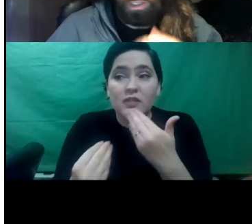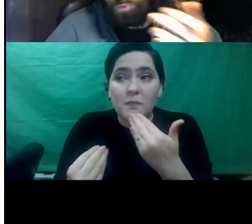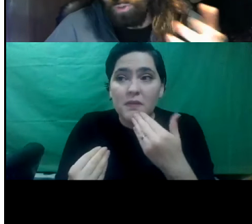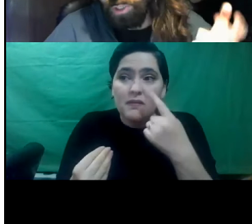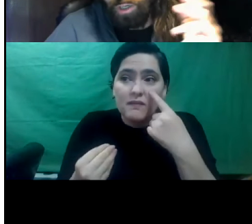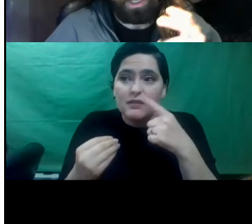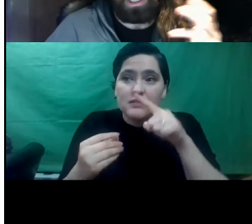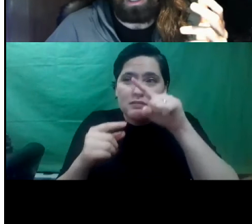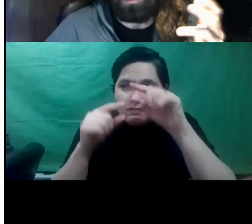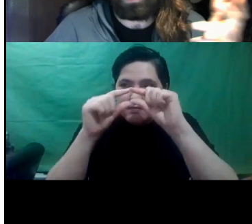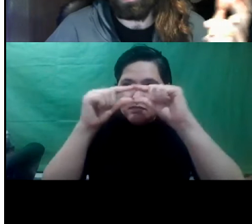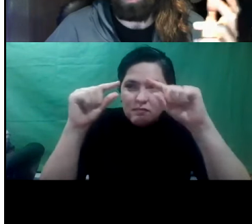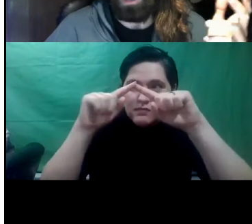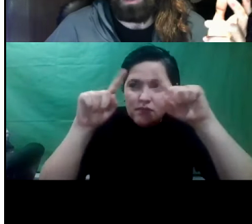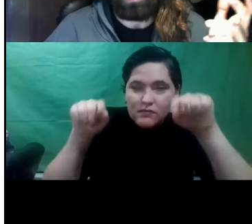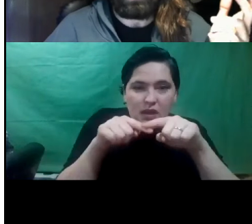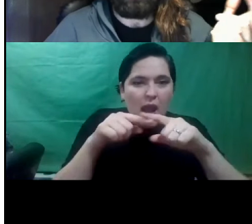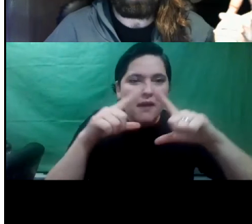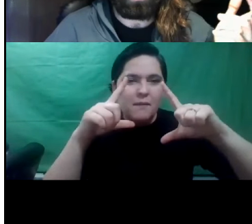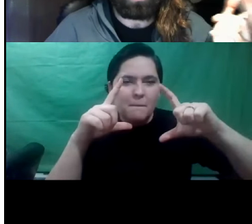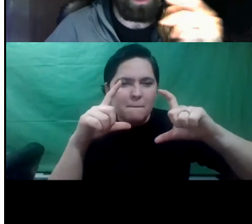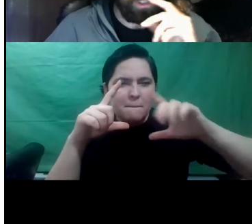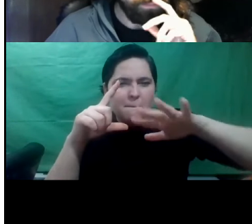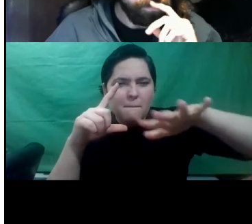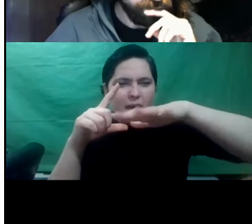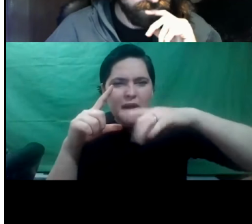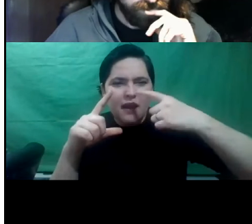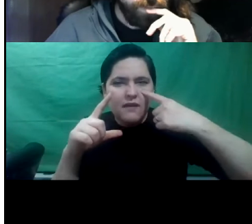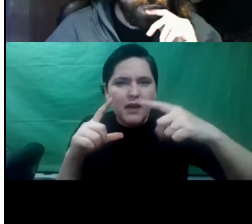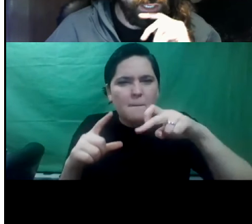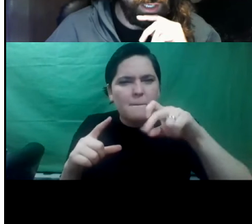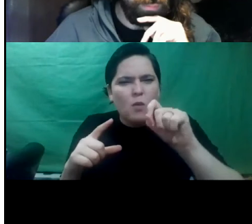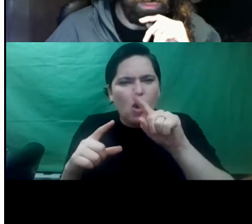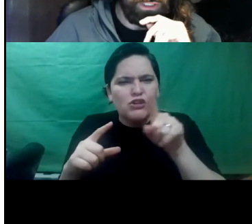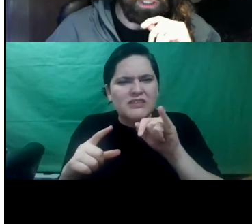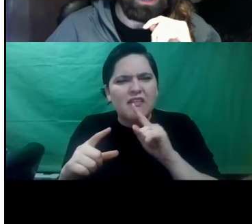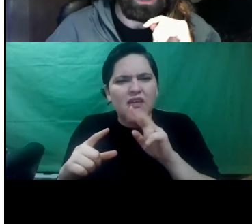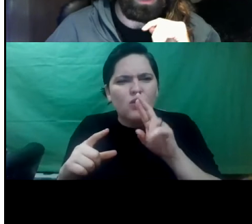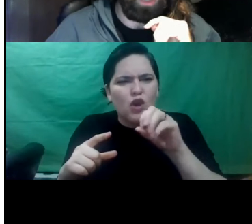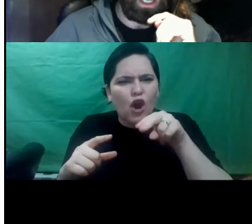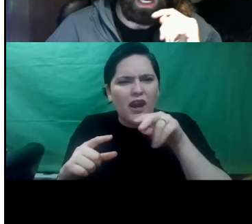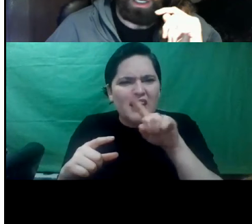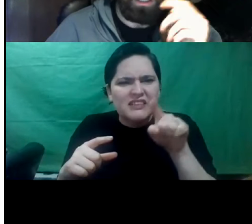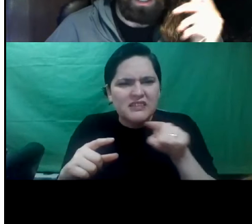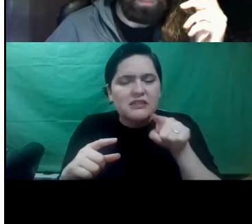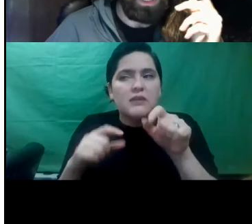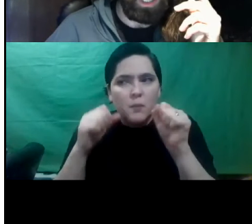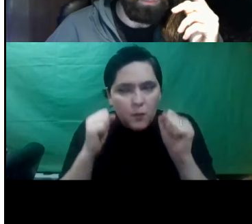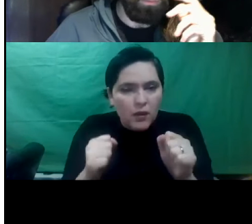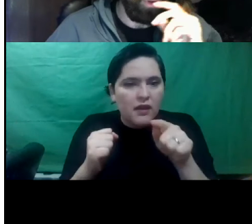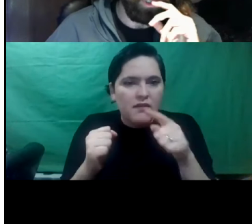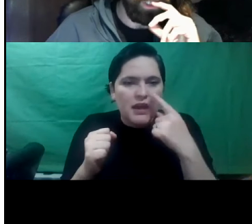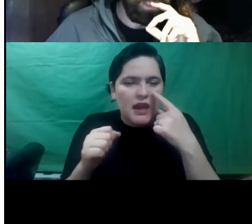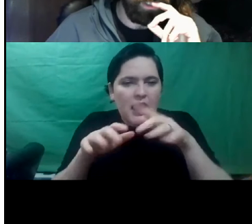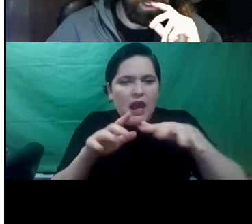temporal. Y por otro lado, imágenes como la de emisión de positrones permiten tener una escala